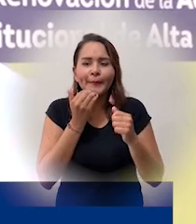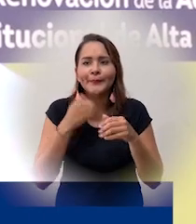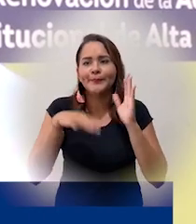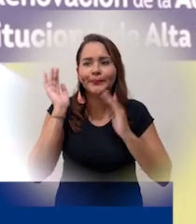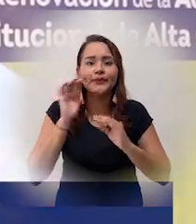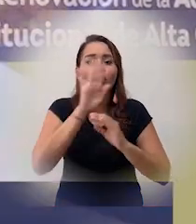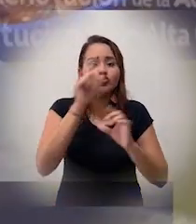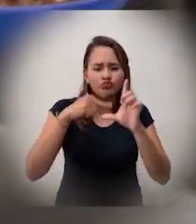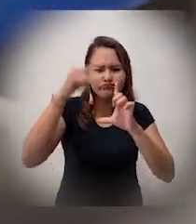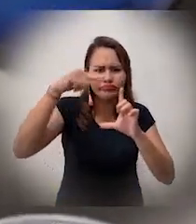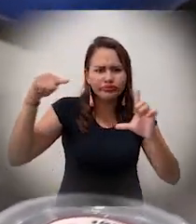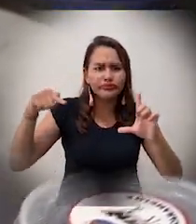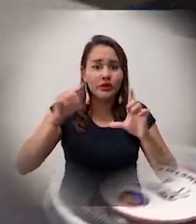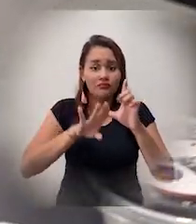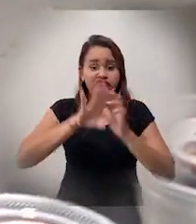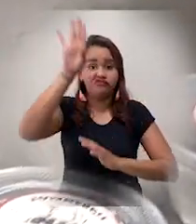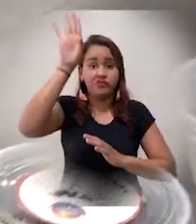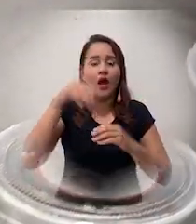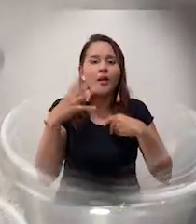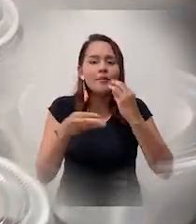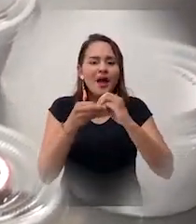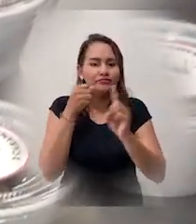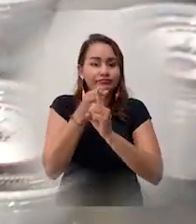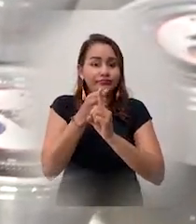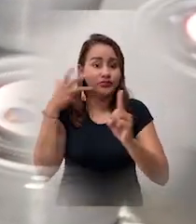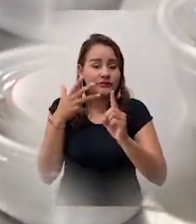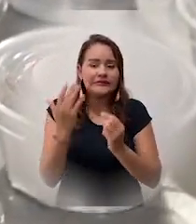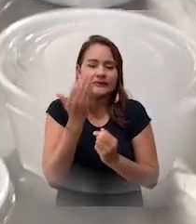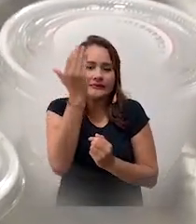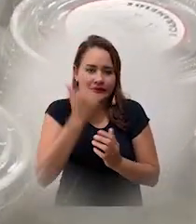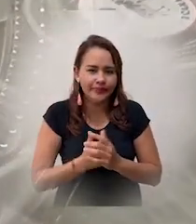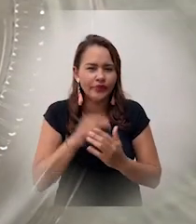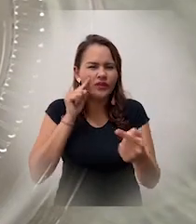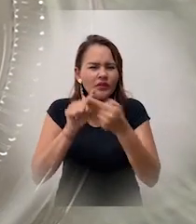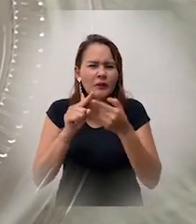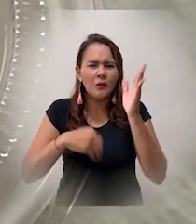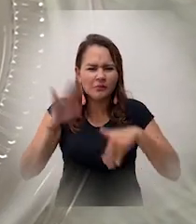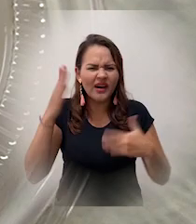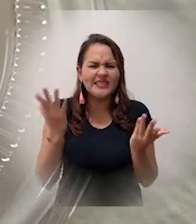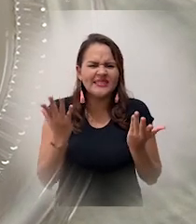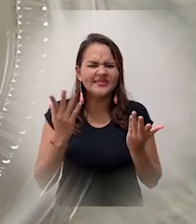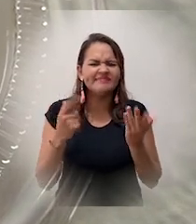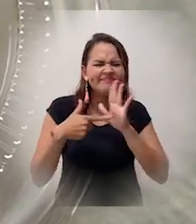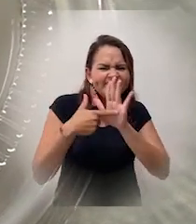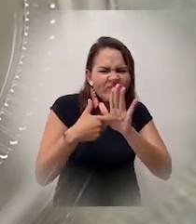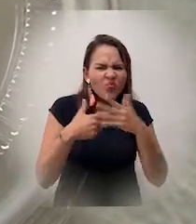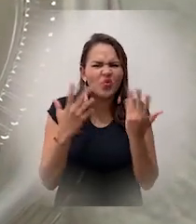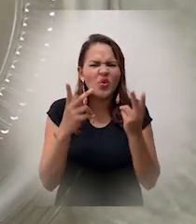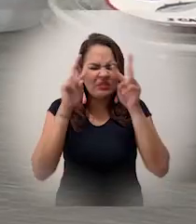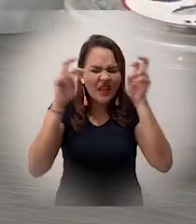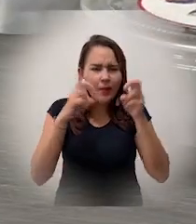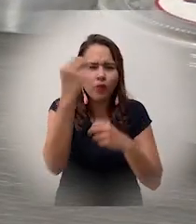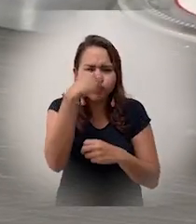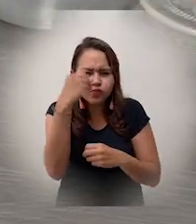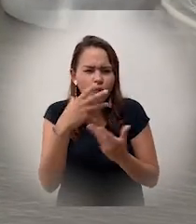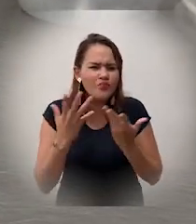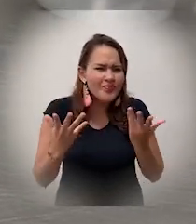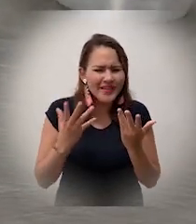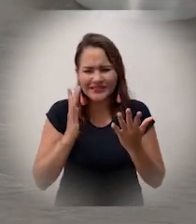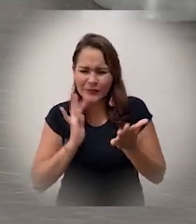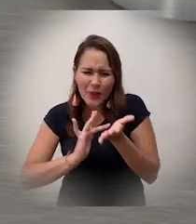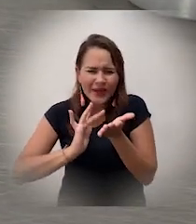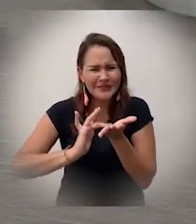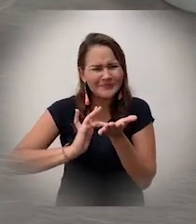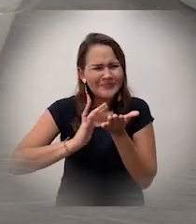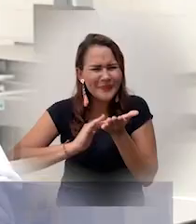por supuesto en los indicadores, pero sobre todo es el impacto que se puede generar a partir de esta invención para resolver problemáticas